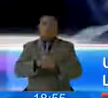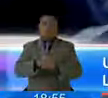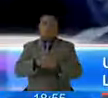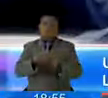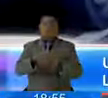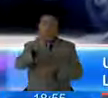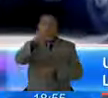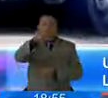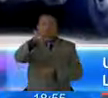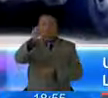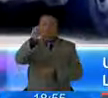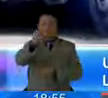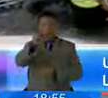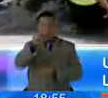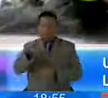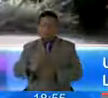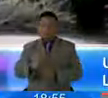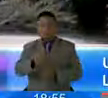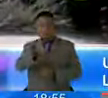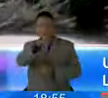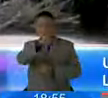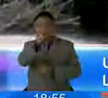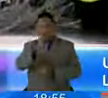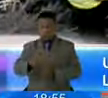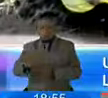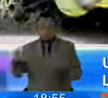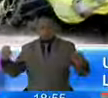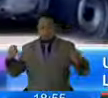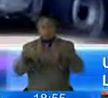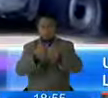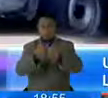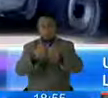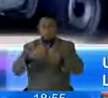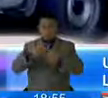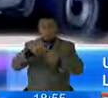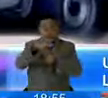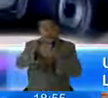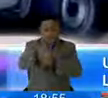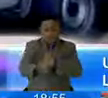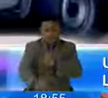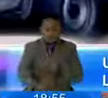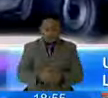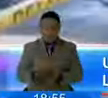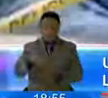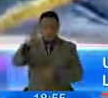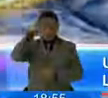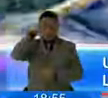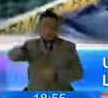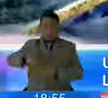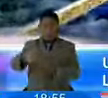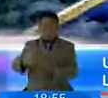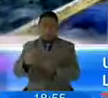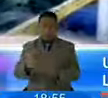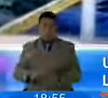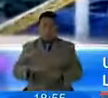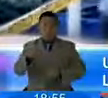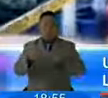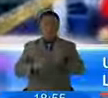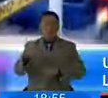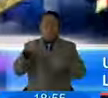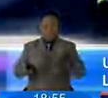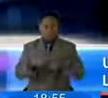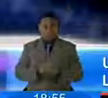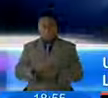Valle se impactó contra una camioneta y cayó al vacío. Según la Policía Nacional, habrían varias personas heridas